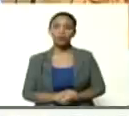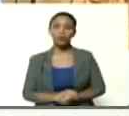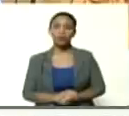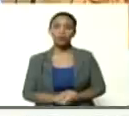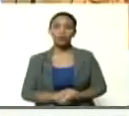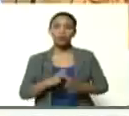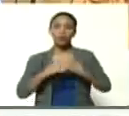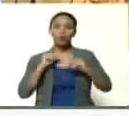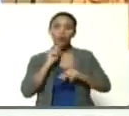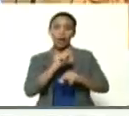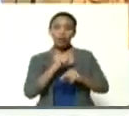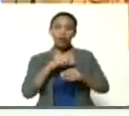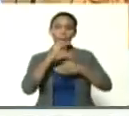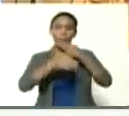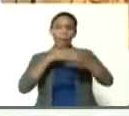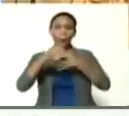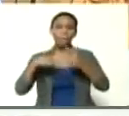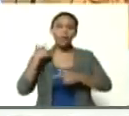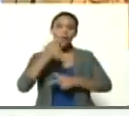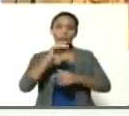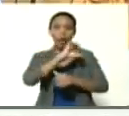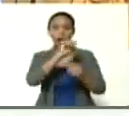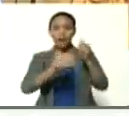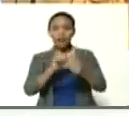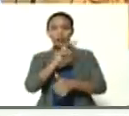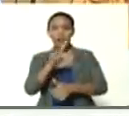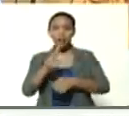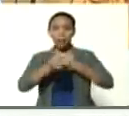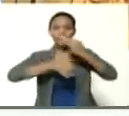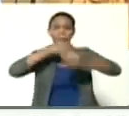Todo eso lo va a explicar la vicepresidenta mañana con detalle.